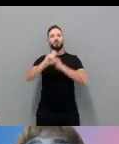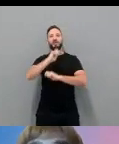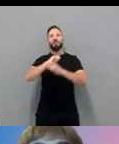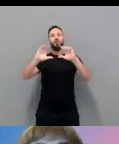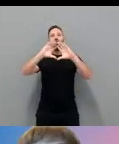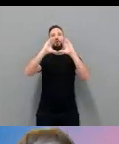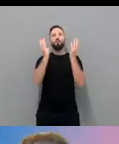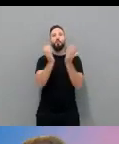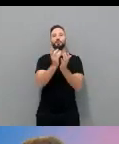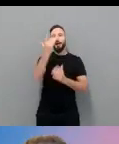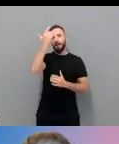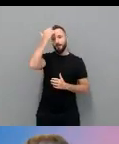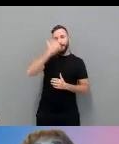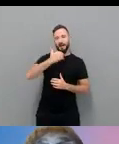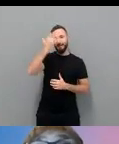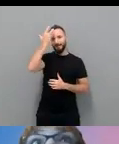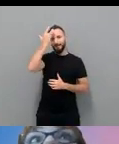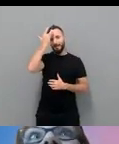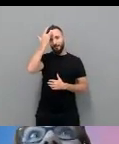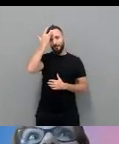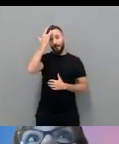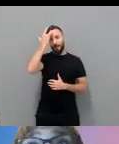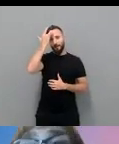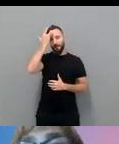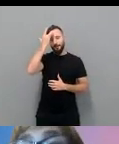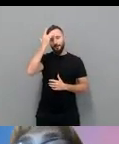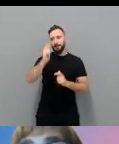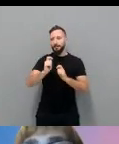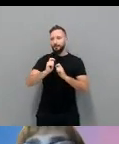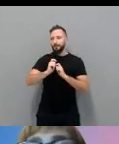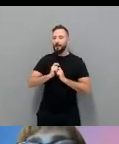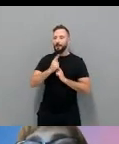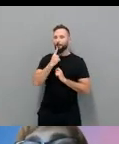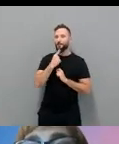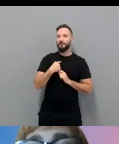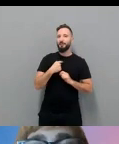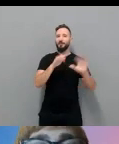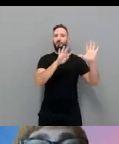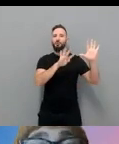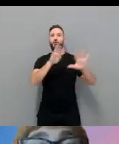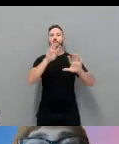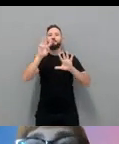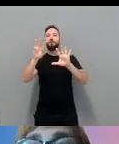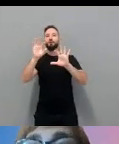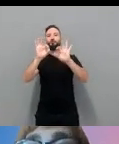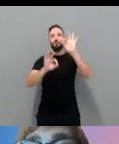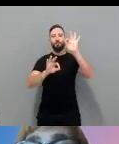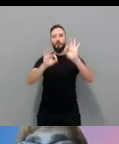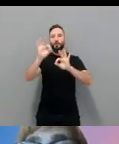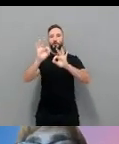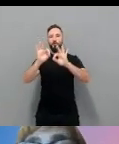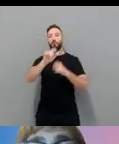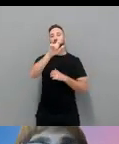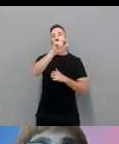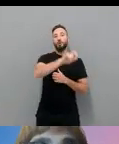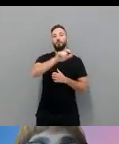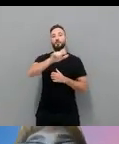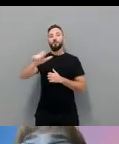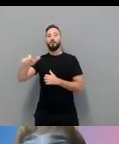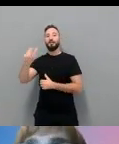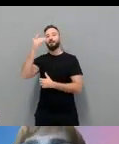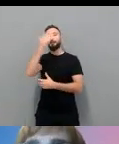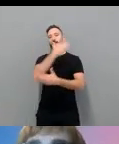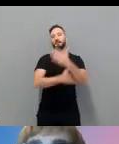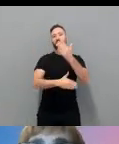de Parálisis Cerebral nos indican que es el 98% de personas con parálisis cerebral.